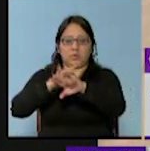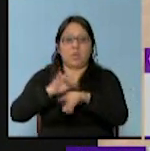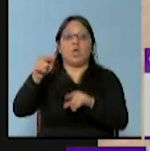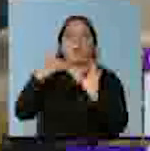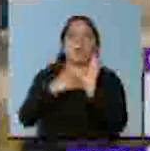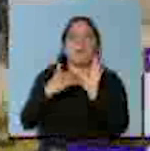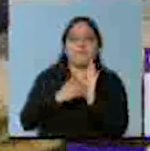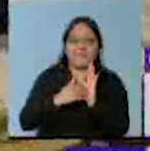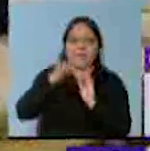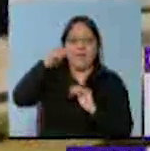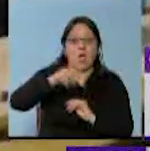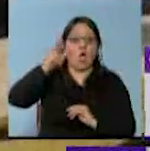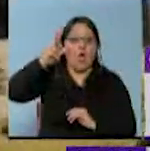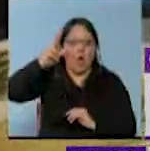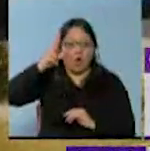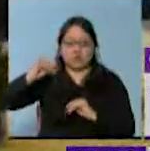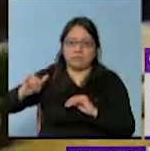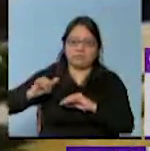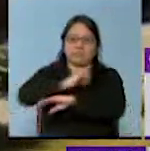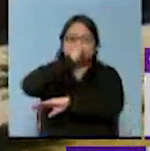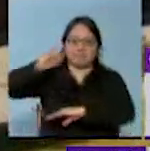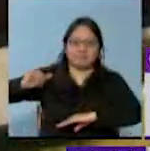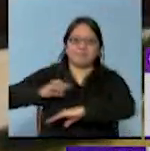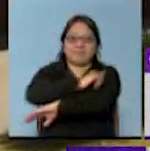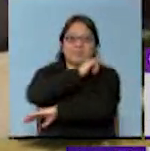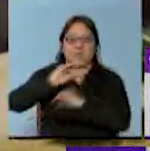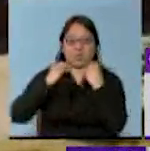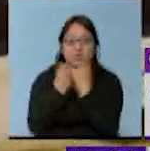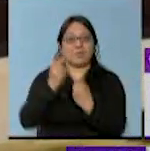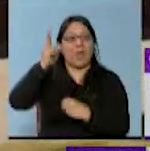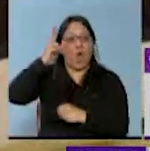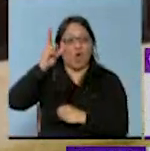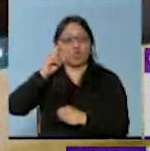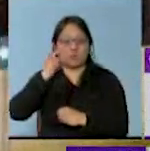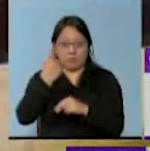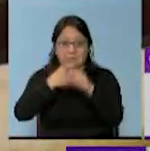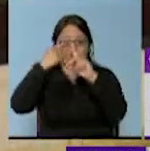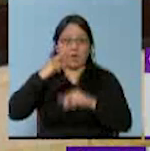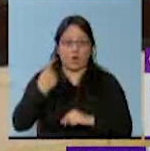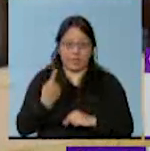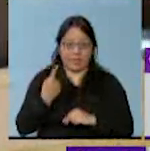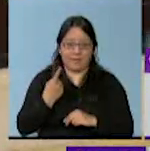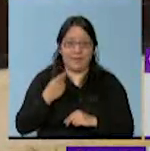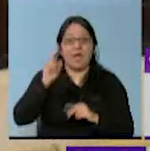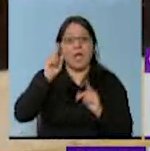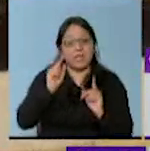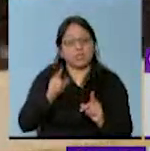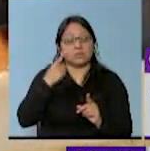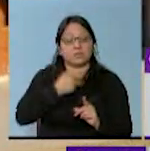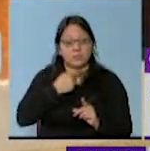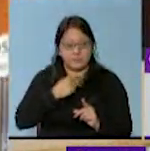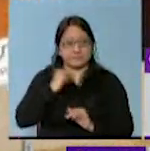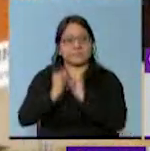que son noches en la actualidad a diferencia de lo que pasaba obviamente en otras temporadas y hay que decir que desde